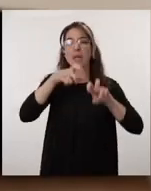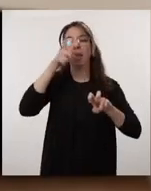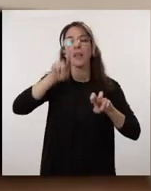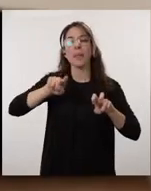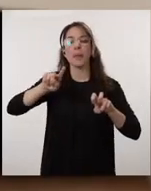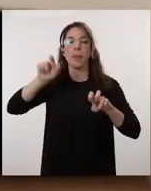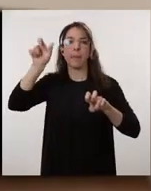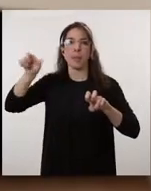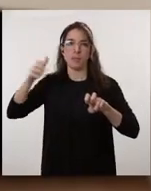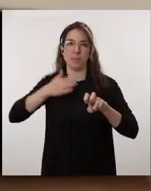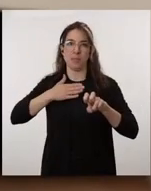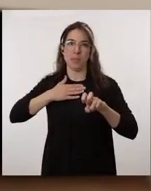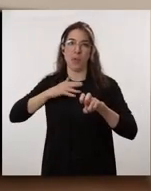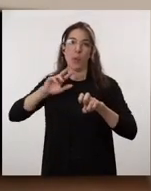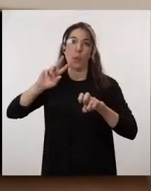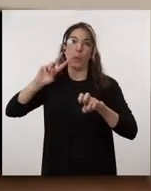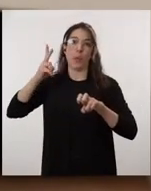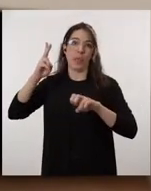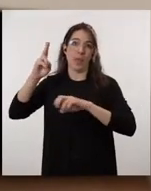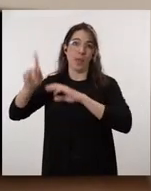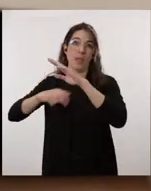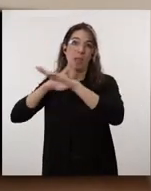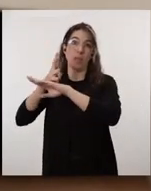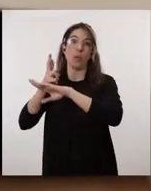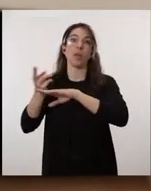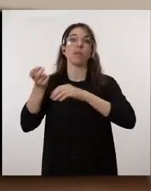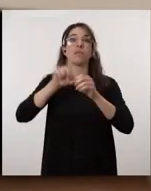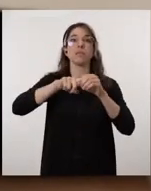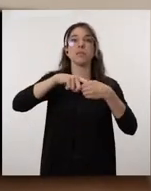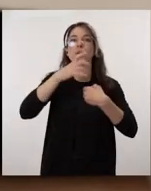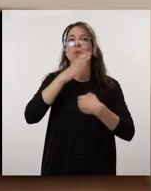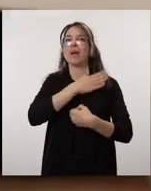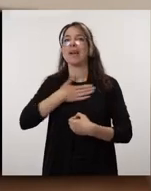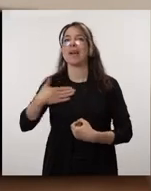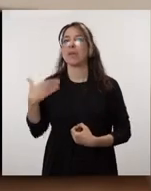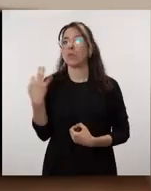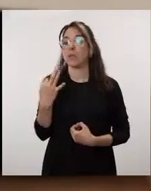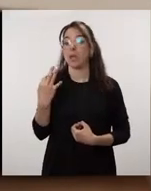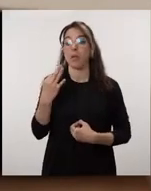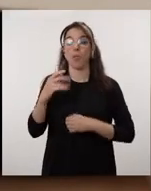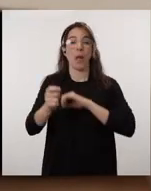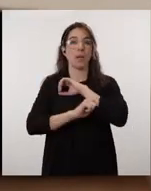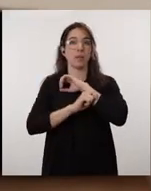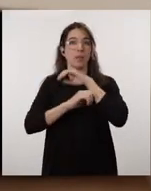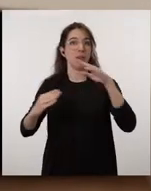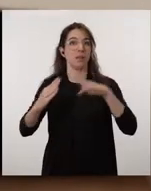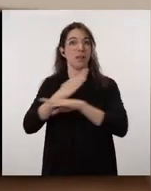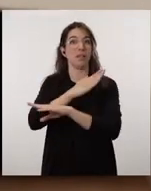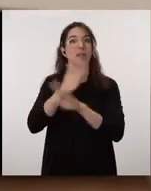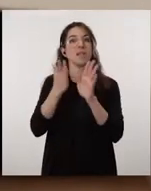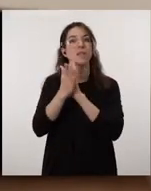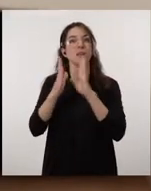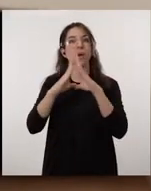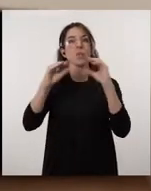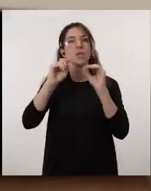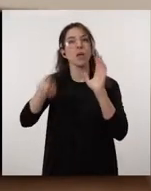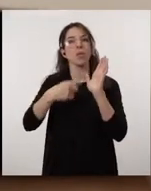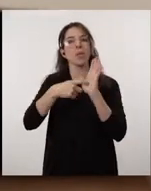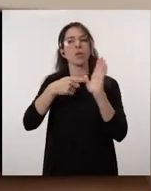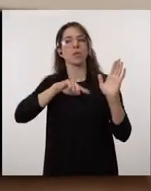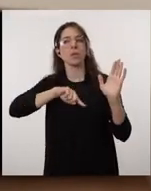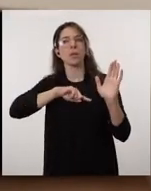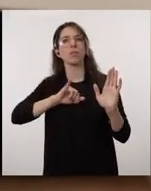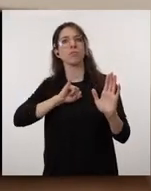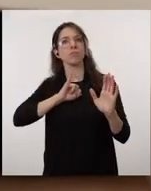también por miembros de diferentes vicerrectorados porque lo que se busca es que sea una estrategia transversal con la que toda la universidad se sienta